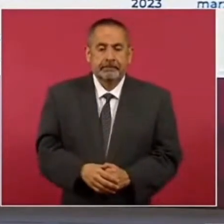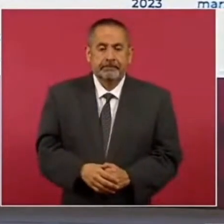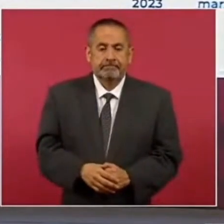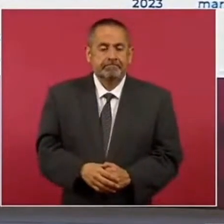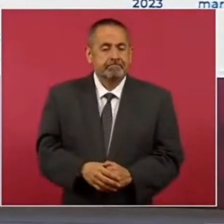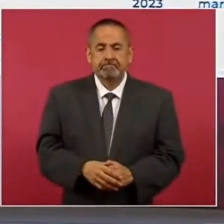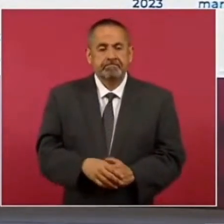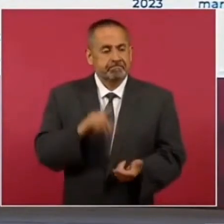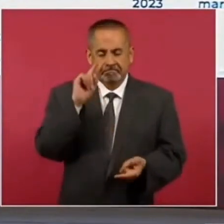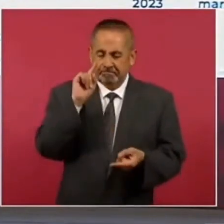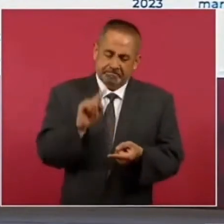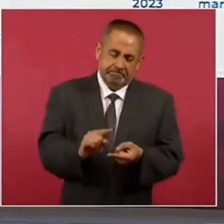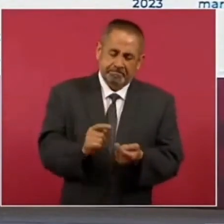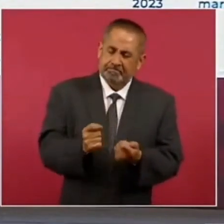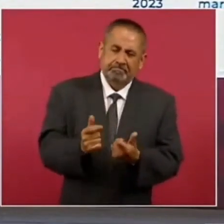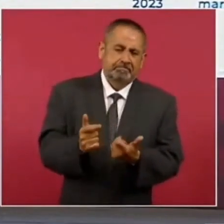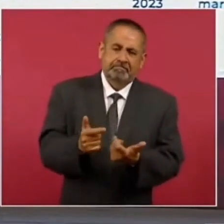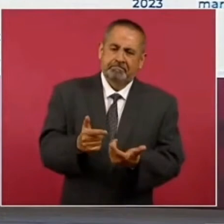fondo.